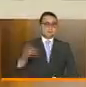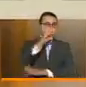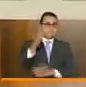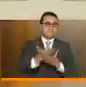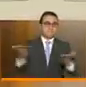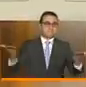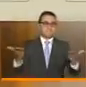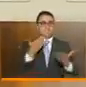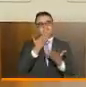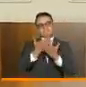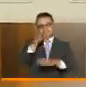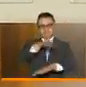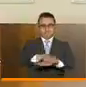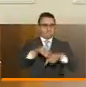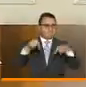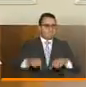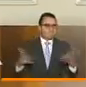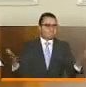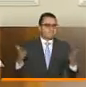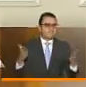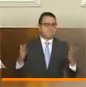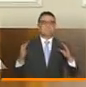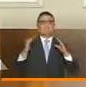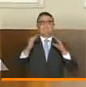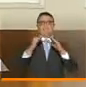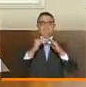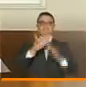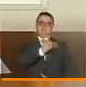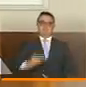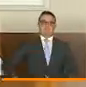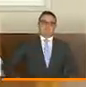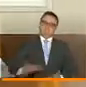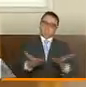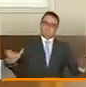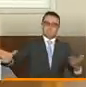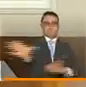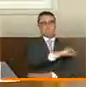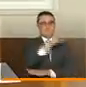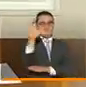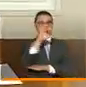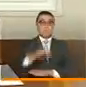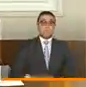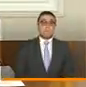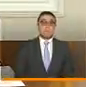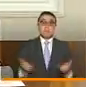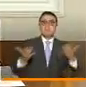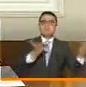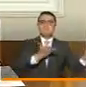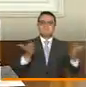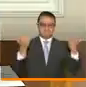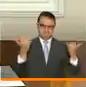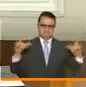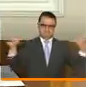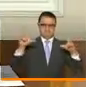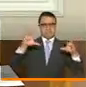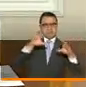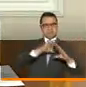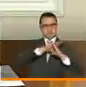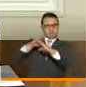Colombianos, muy buenas tardes. Los saludo una vez más desde la Casa de Nariño, la casa de todos los colombianos, y le damos la bienvenida a nuestro espacio